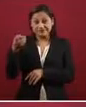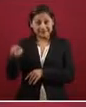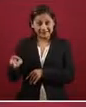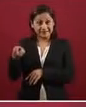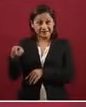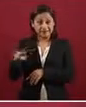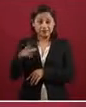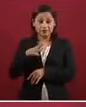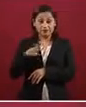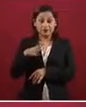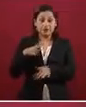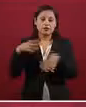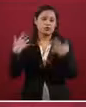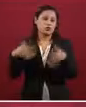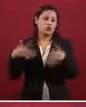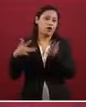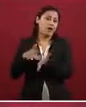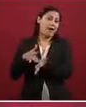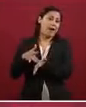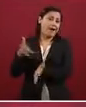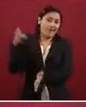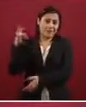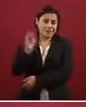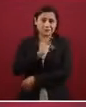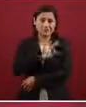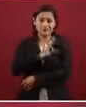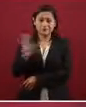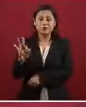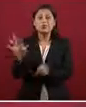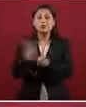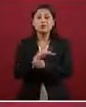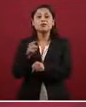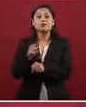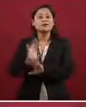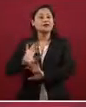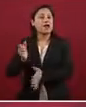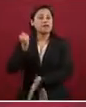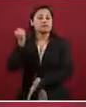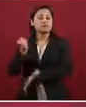pues una gran ventaja, porque se tiene el derecho de vía,